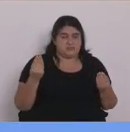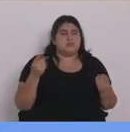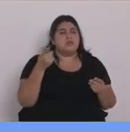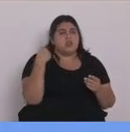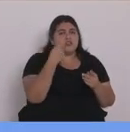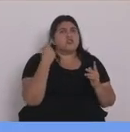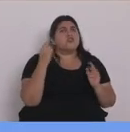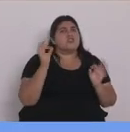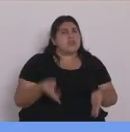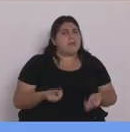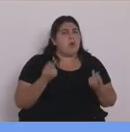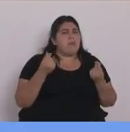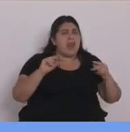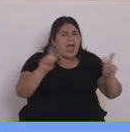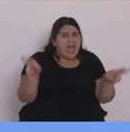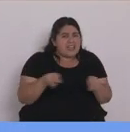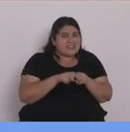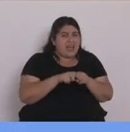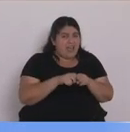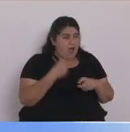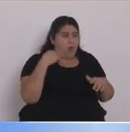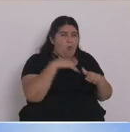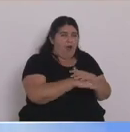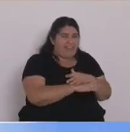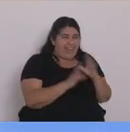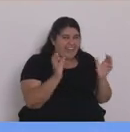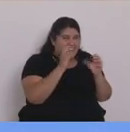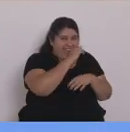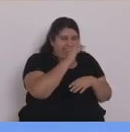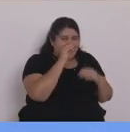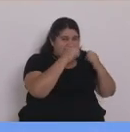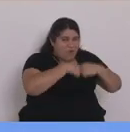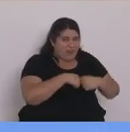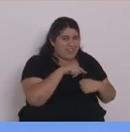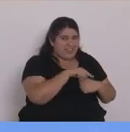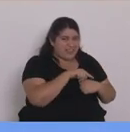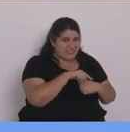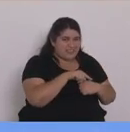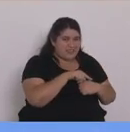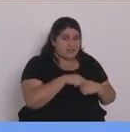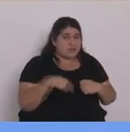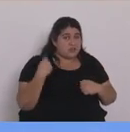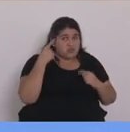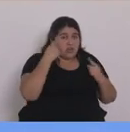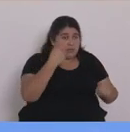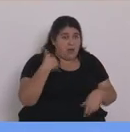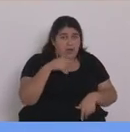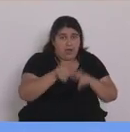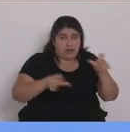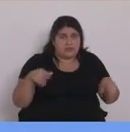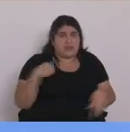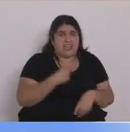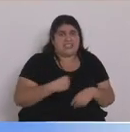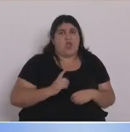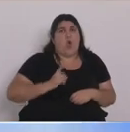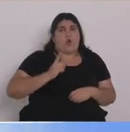tenemos nosotros fuera del sistema? Si fuéramos creíbles, si estuviéramos creíbles, el argentino se sentiría orgulloso